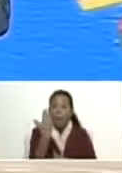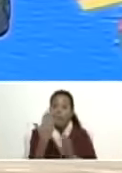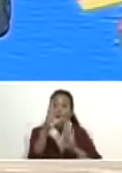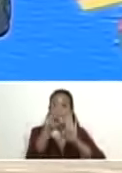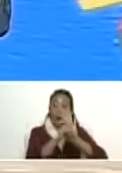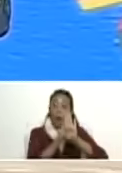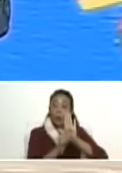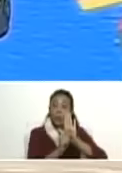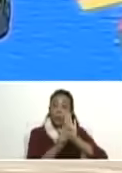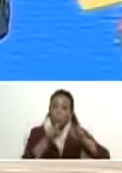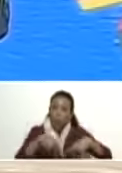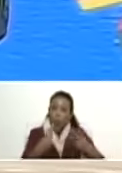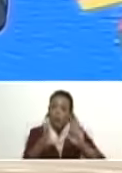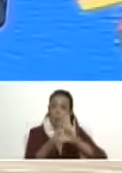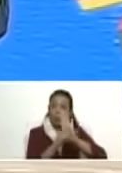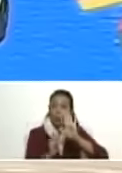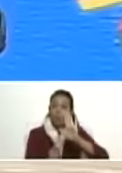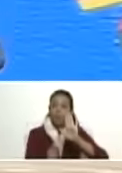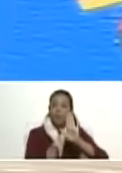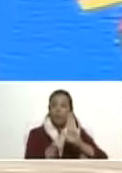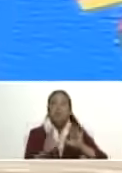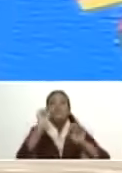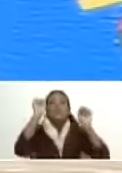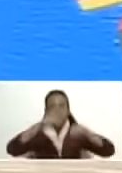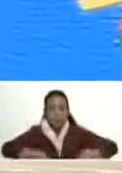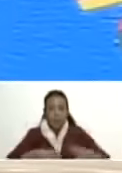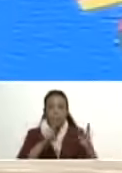no. Triunfó el sí,